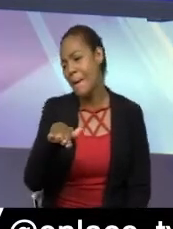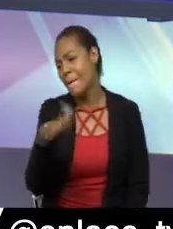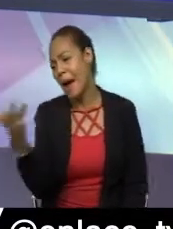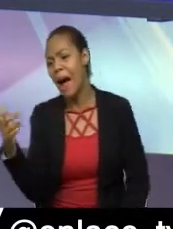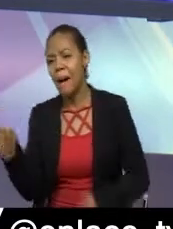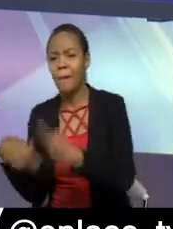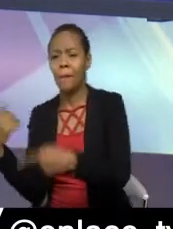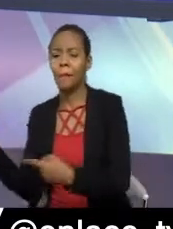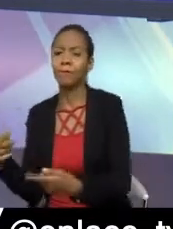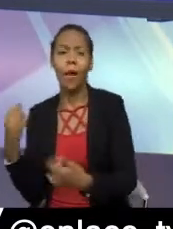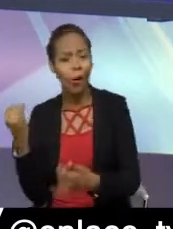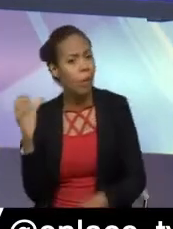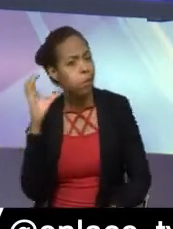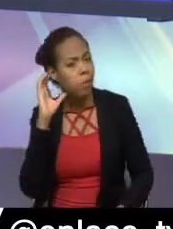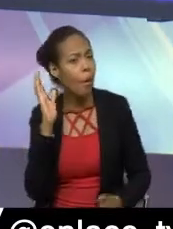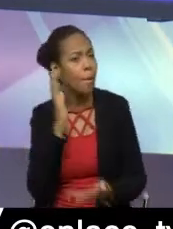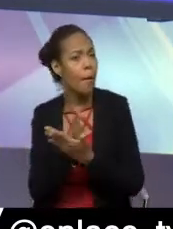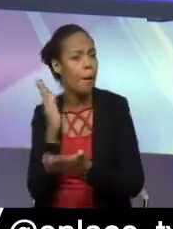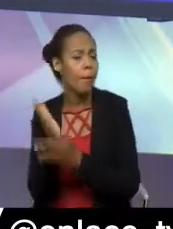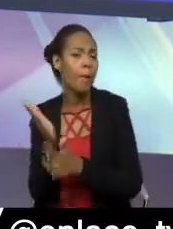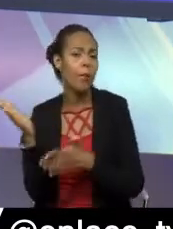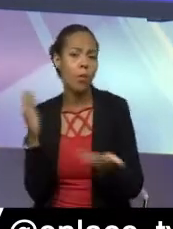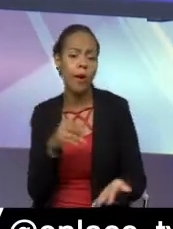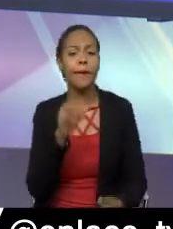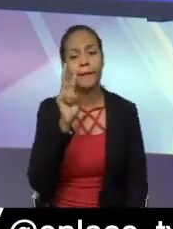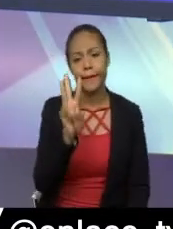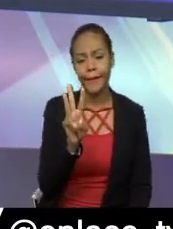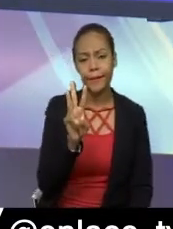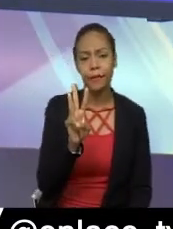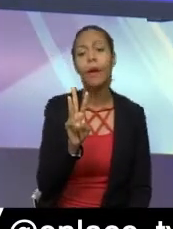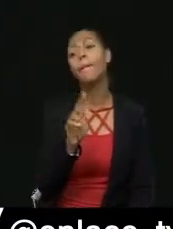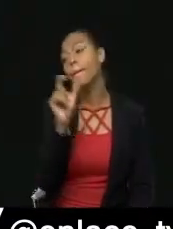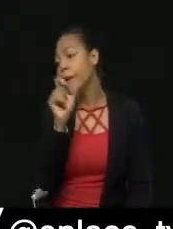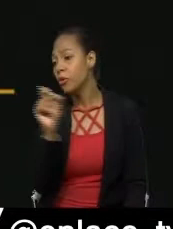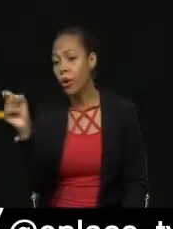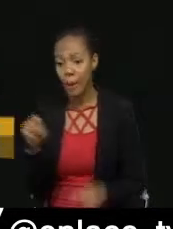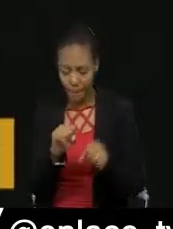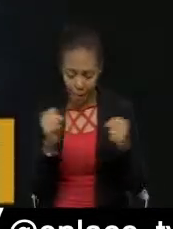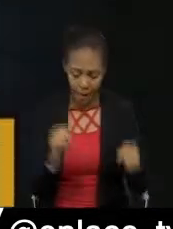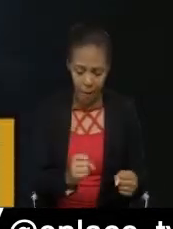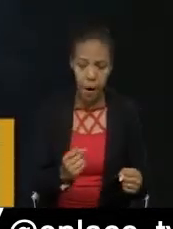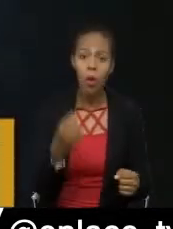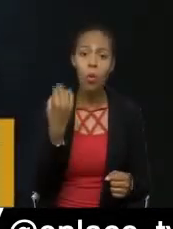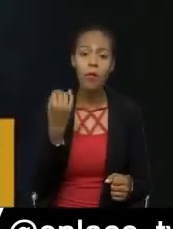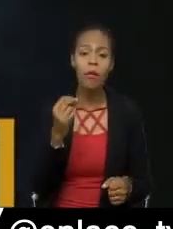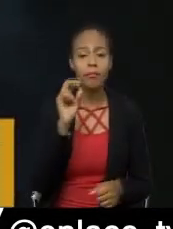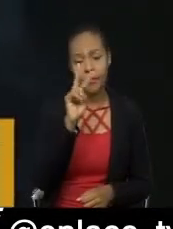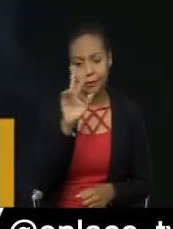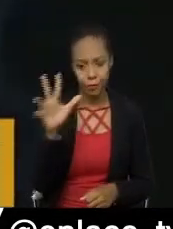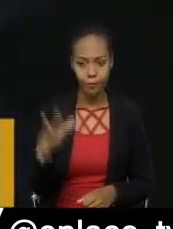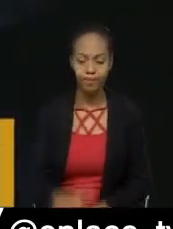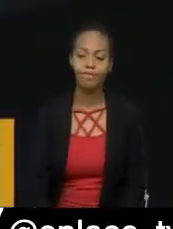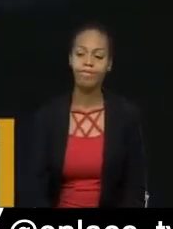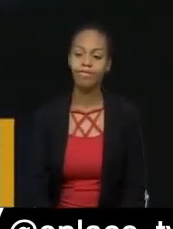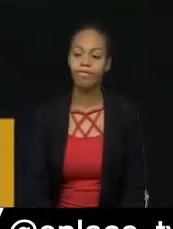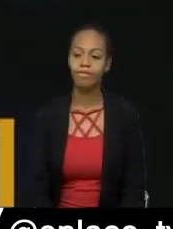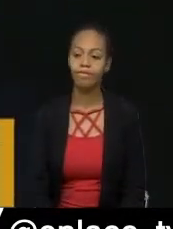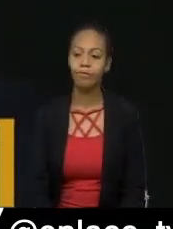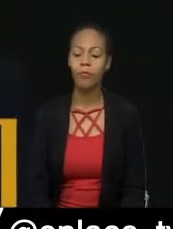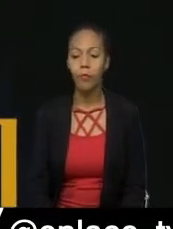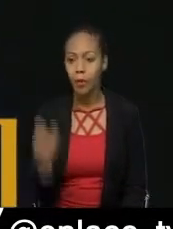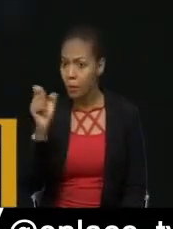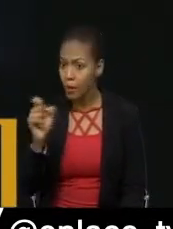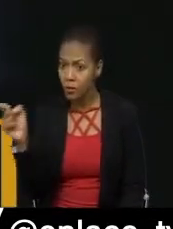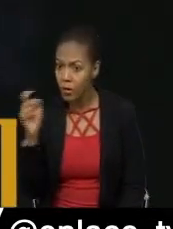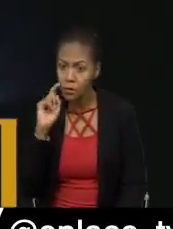3 personas muertas y 25 más heridas. Ese es el momento en el que los organismos de socorro y ciudadanos trabajan